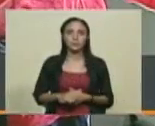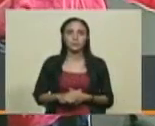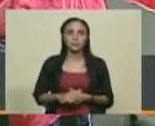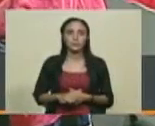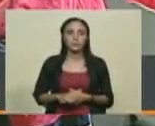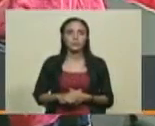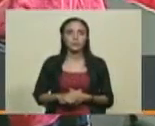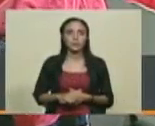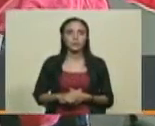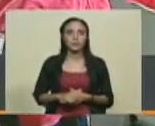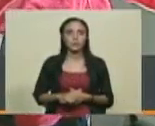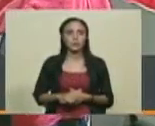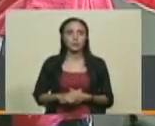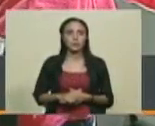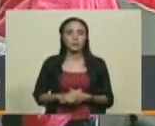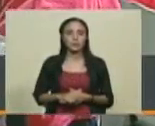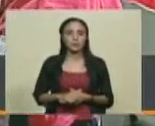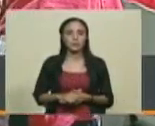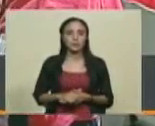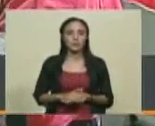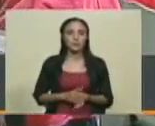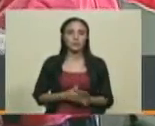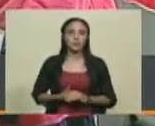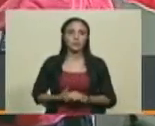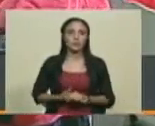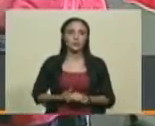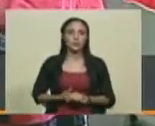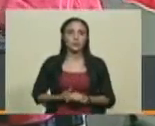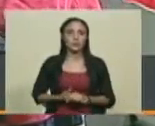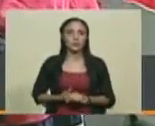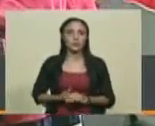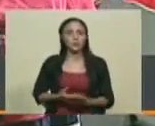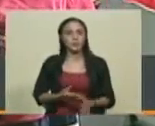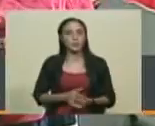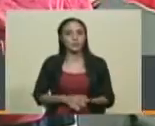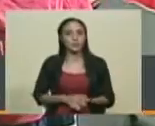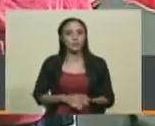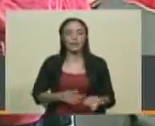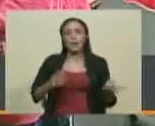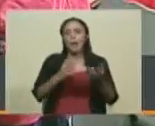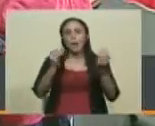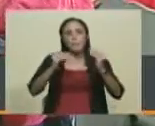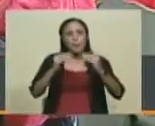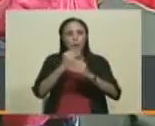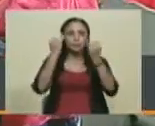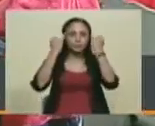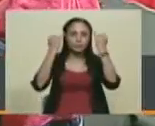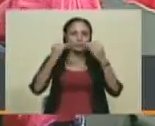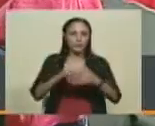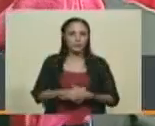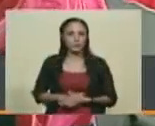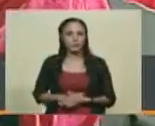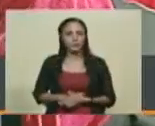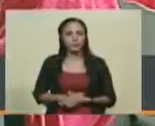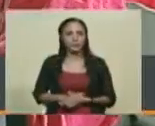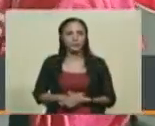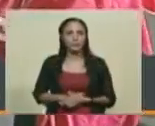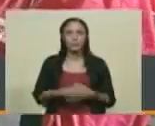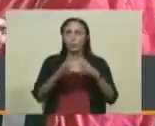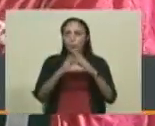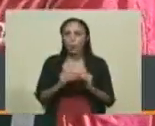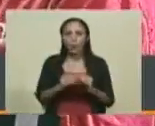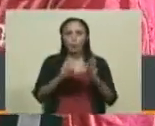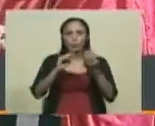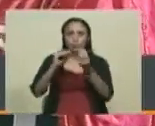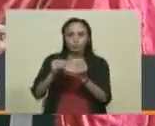una de nuestras instalaciones y evitemos lo que son las paradas por fallas recurrentes de nuestros equipos y de nuestras instalaciones y que